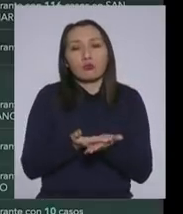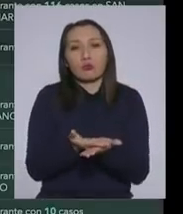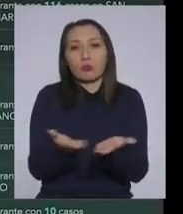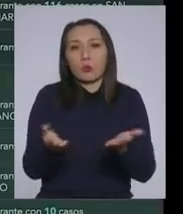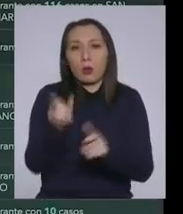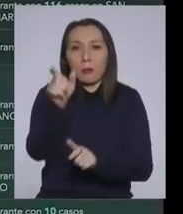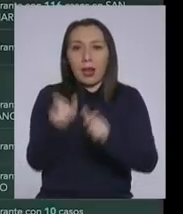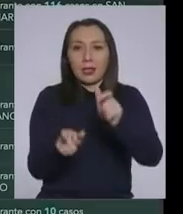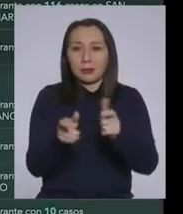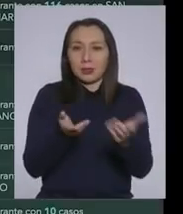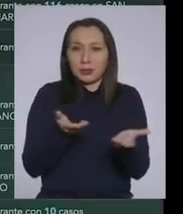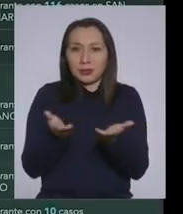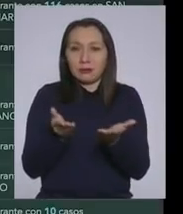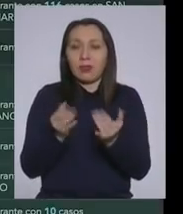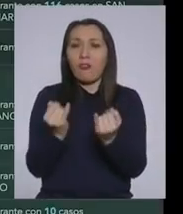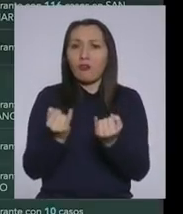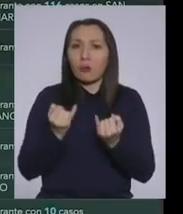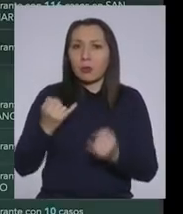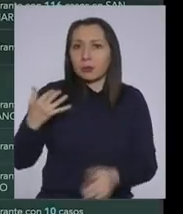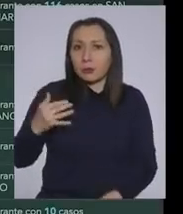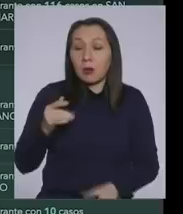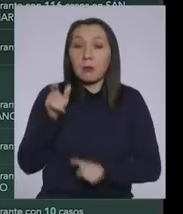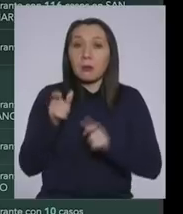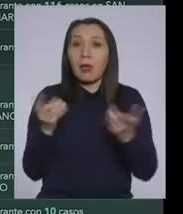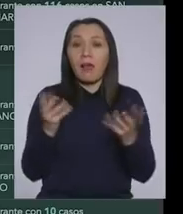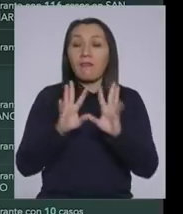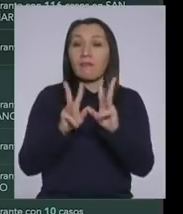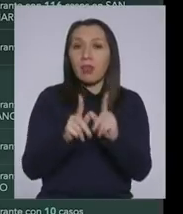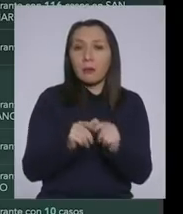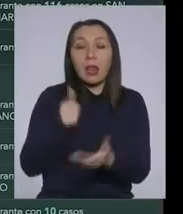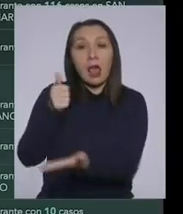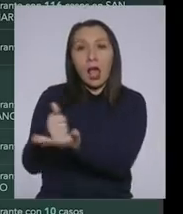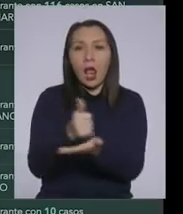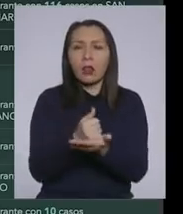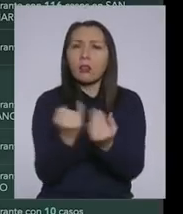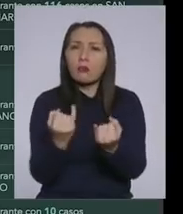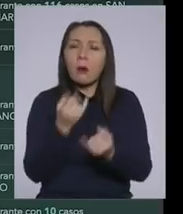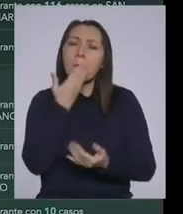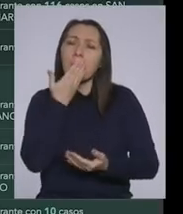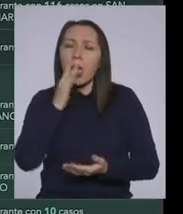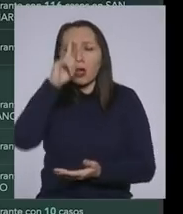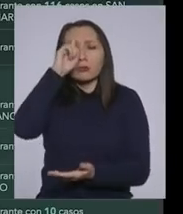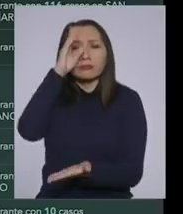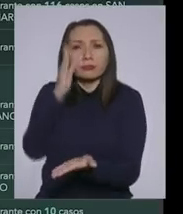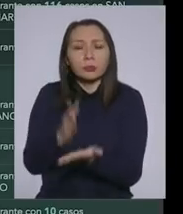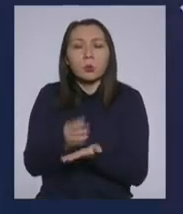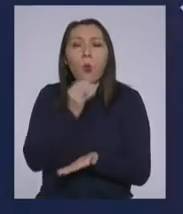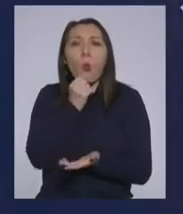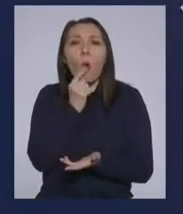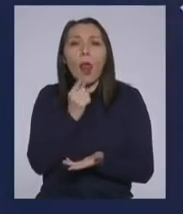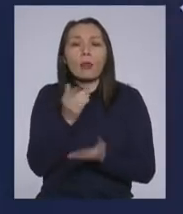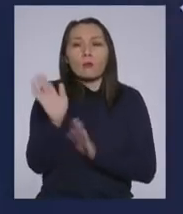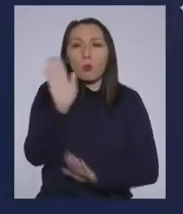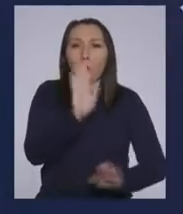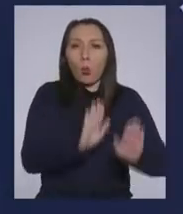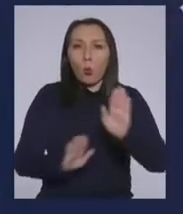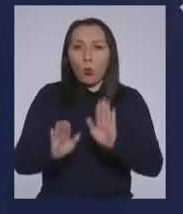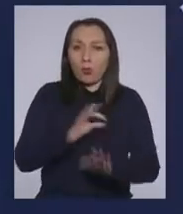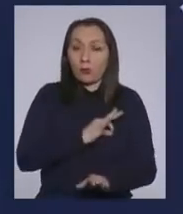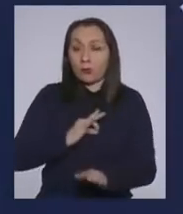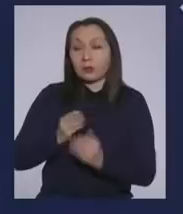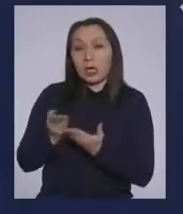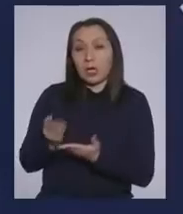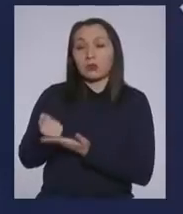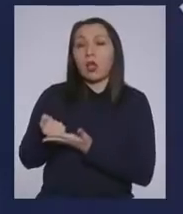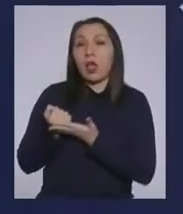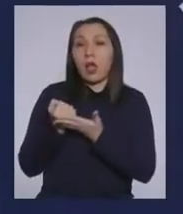las personas con información útil para que las familias, los alcaldes puedan tomar las mejores decisiones y medidas de cuidado, ministro. Así que esa es